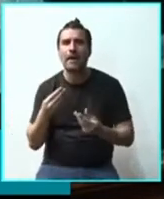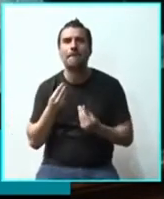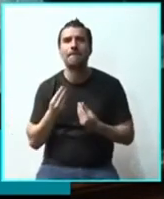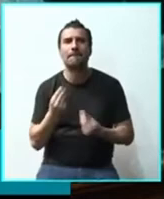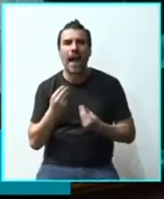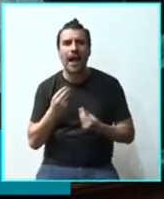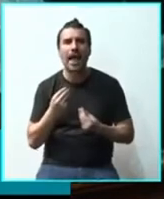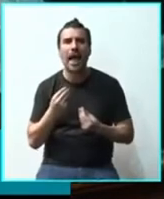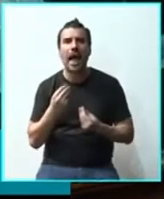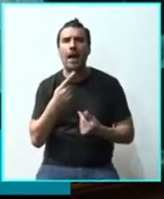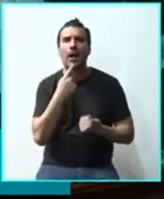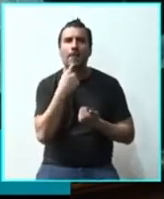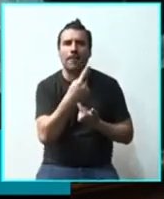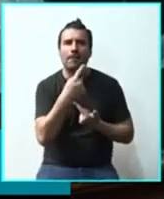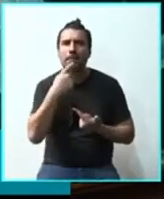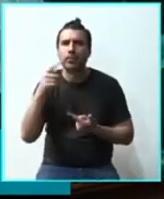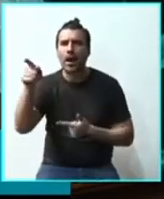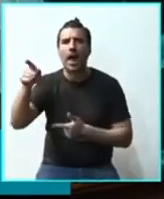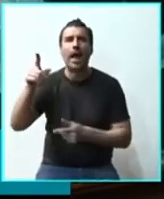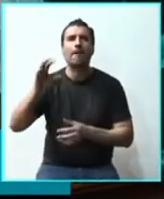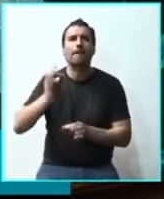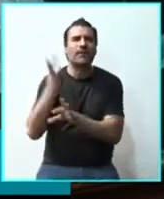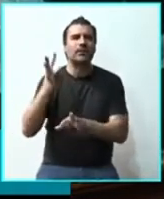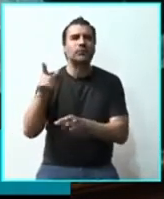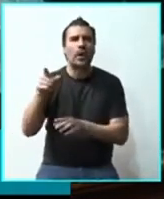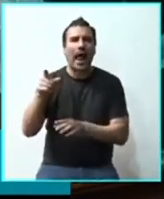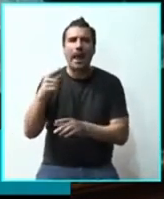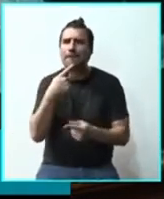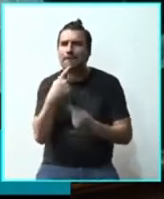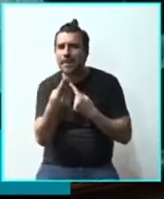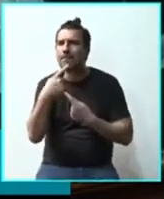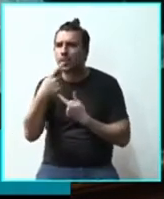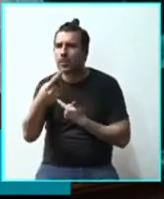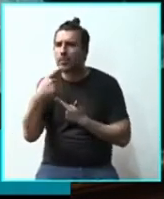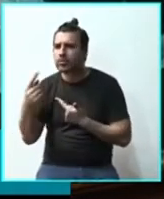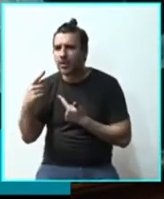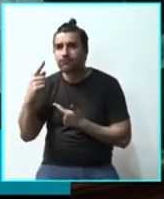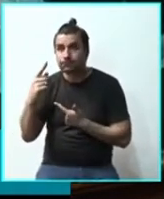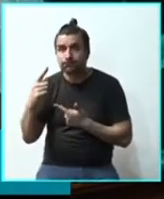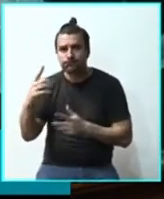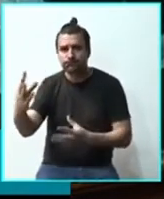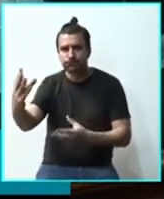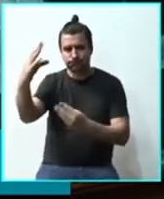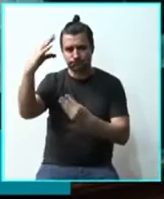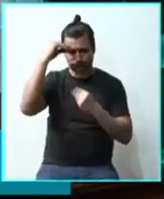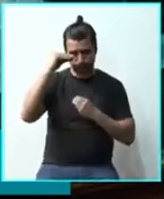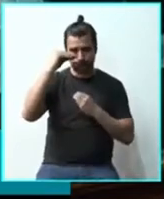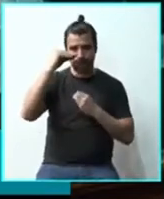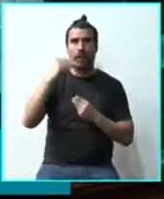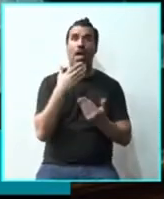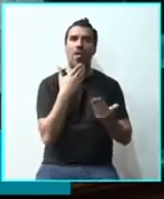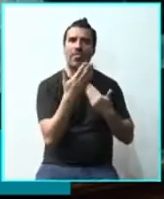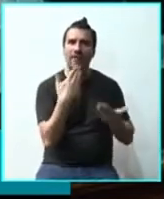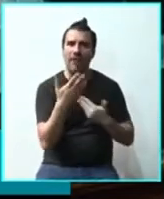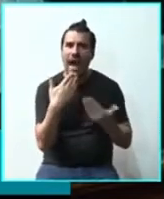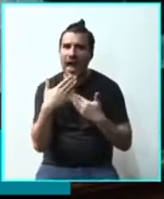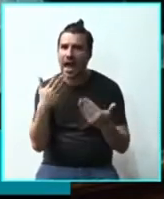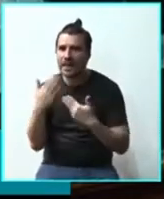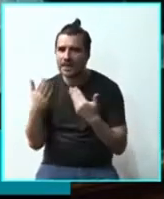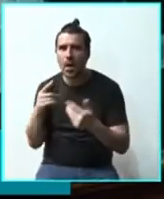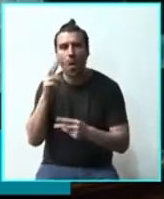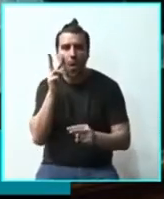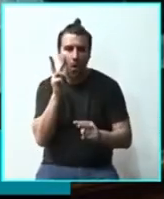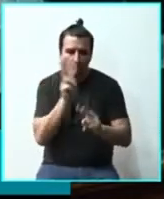les preguntamos, generamos una opinión más robusta, producimos esos debates en función de esas opiniones e